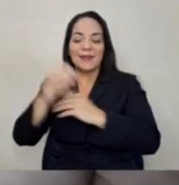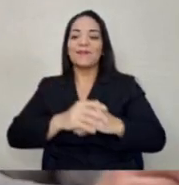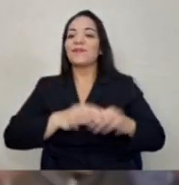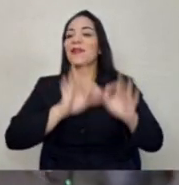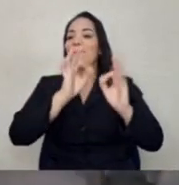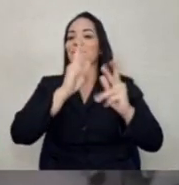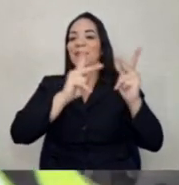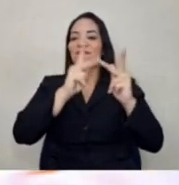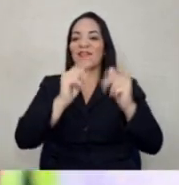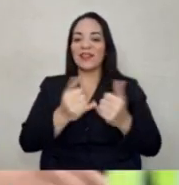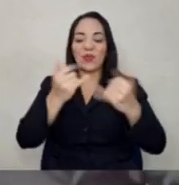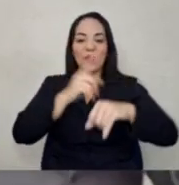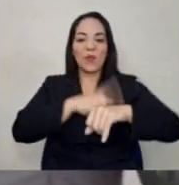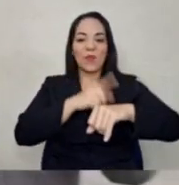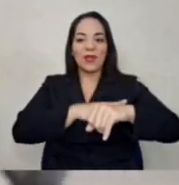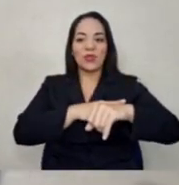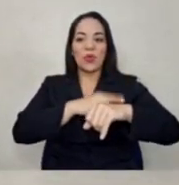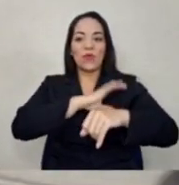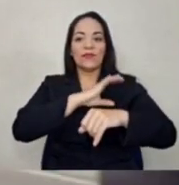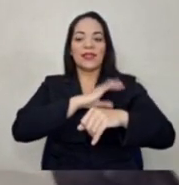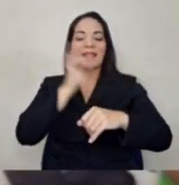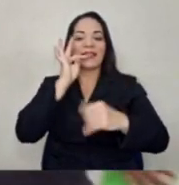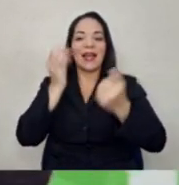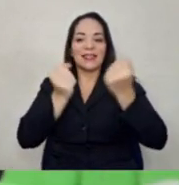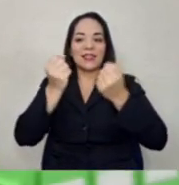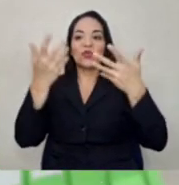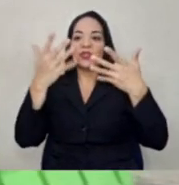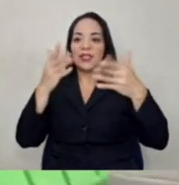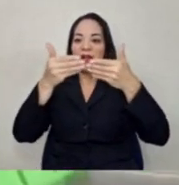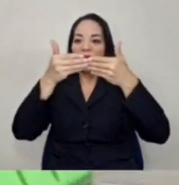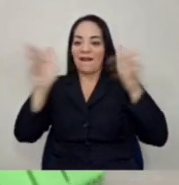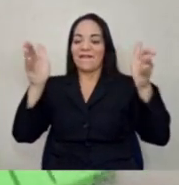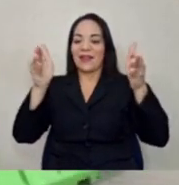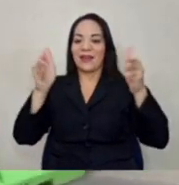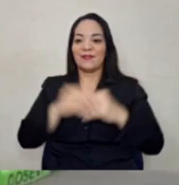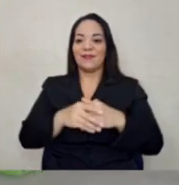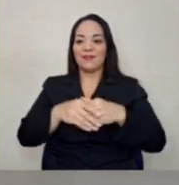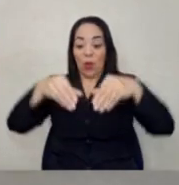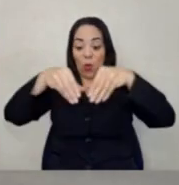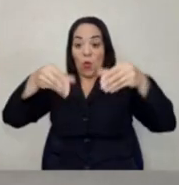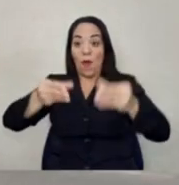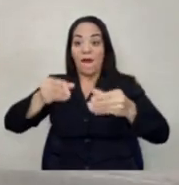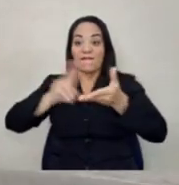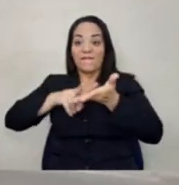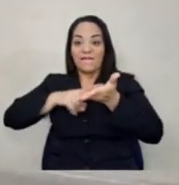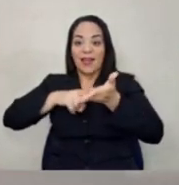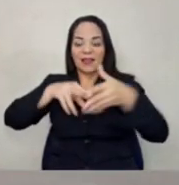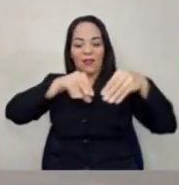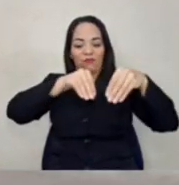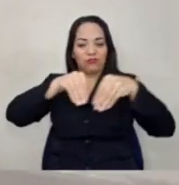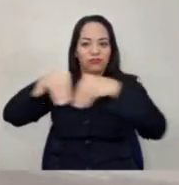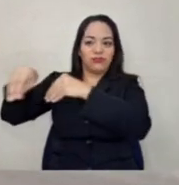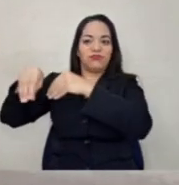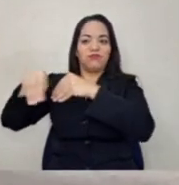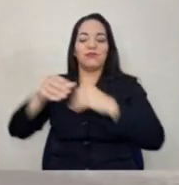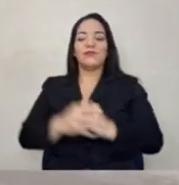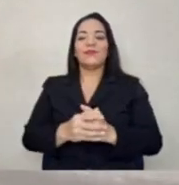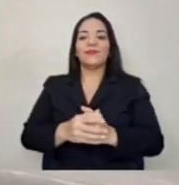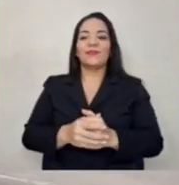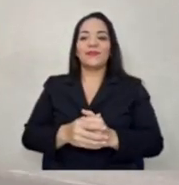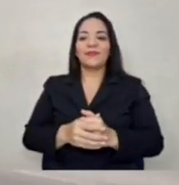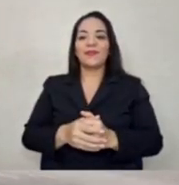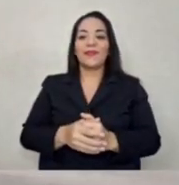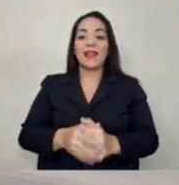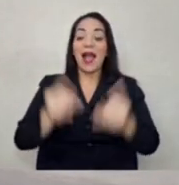es el momento en el que el oficial de tránsito acaba de dar la orden de abrir. Aquí se están retirando en este momento también ya las barricadas y vamos a comenzar a